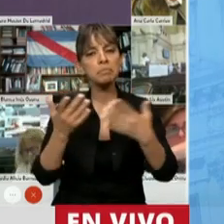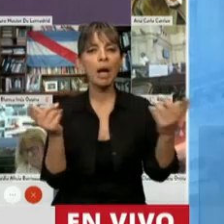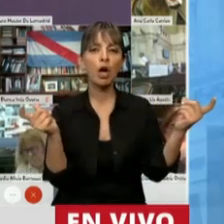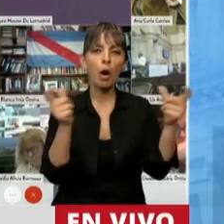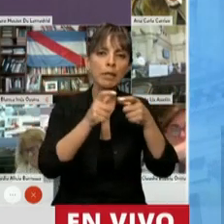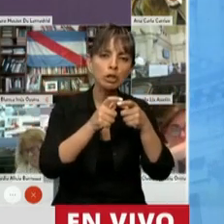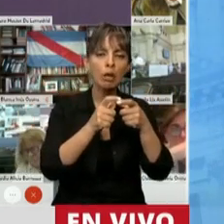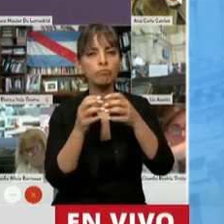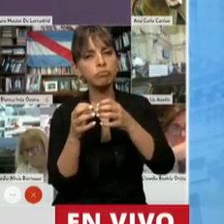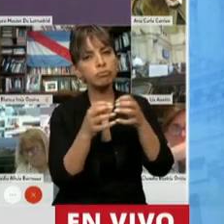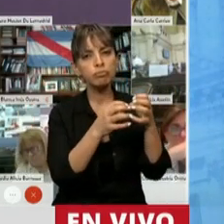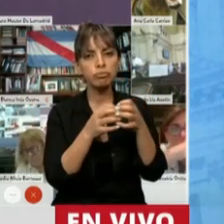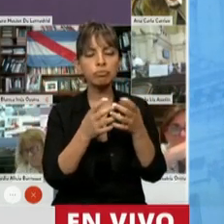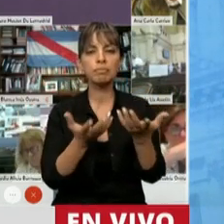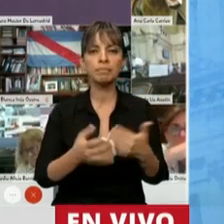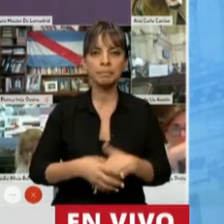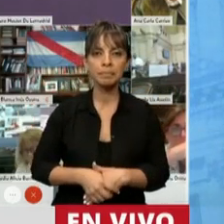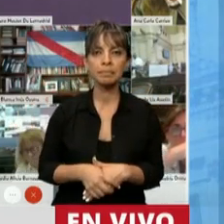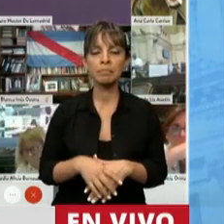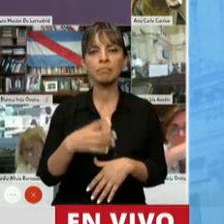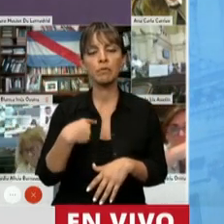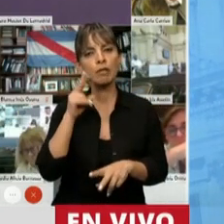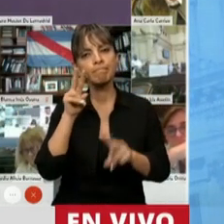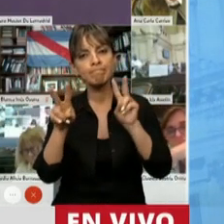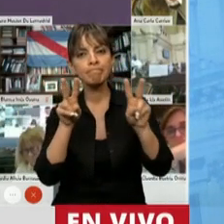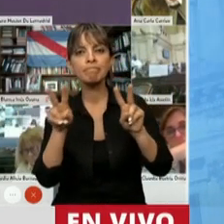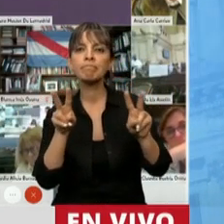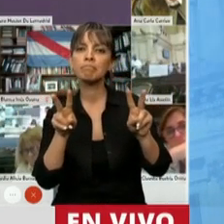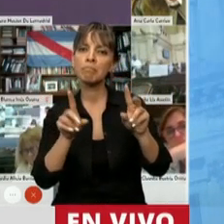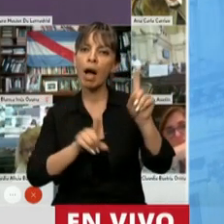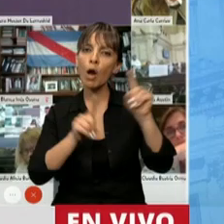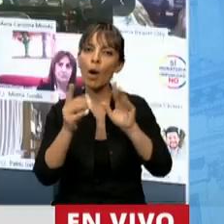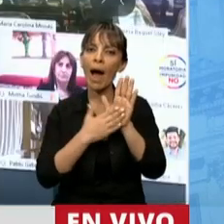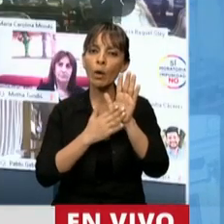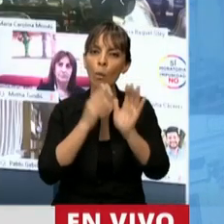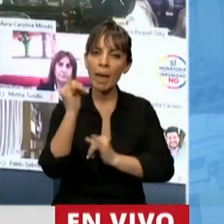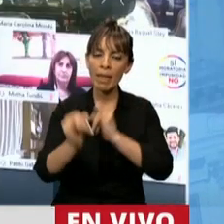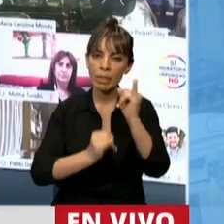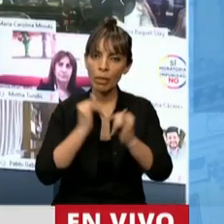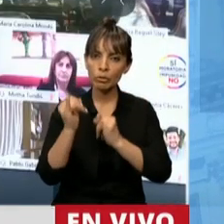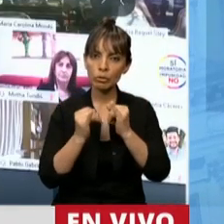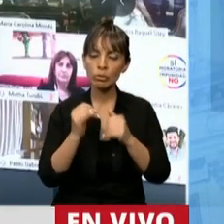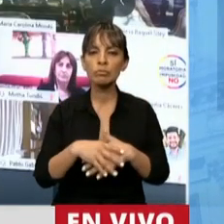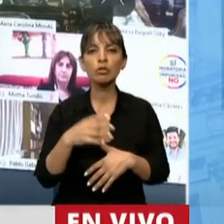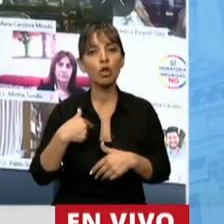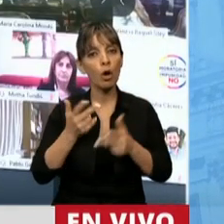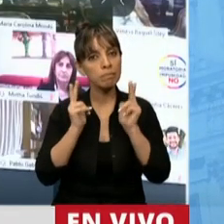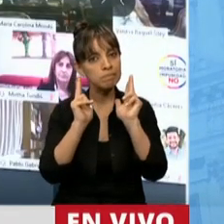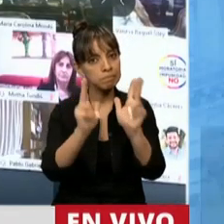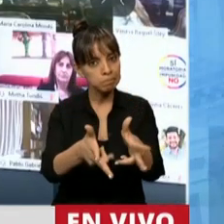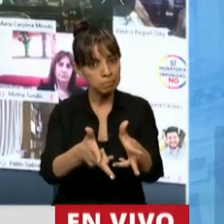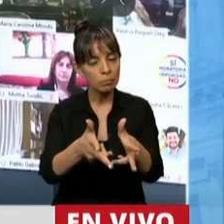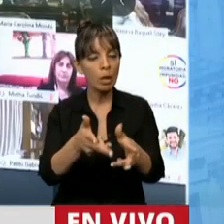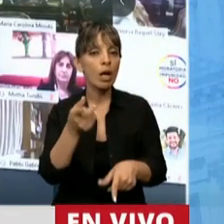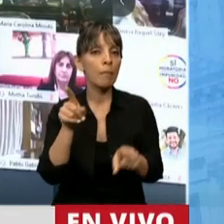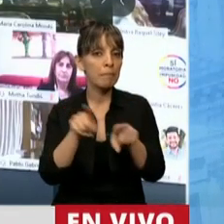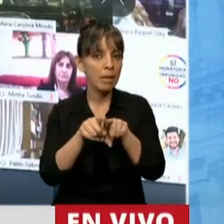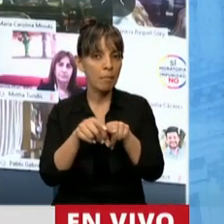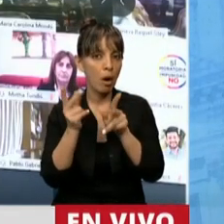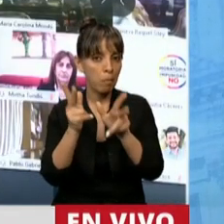comisión conjunta, escuchamos algunos argumentos y hoy voy a insistir lo que ya